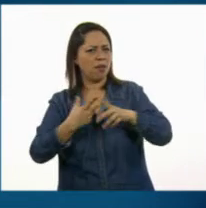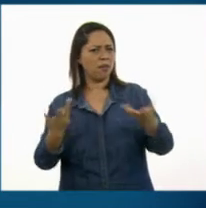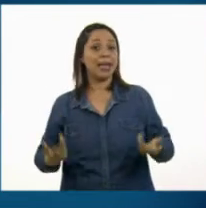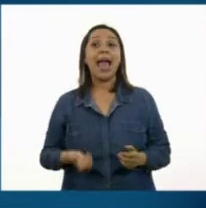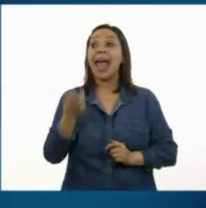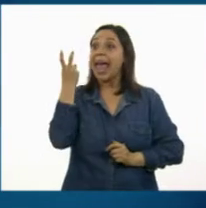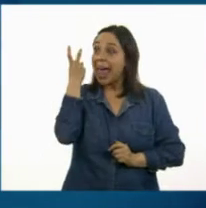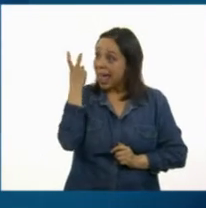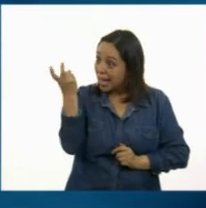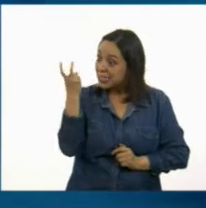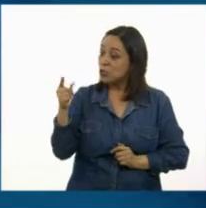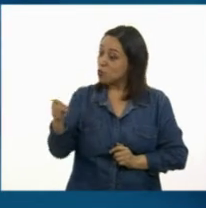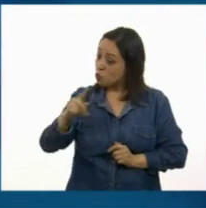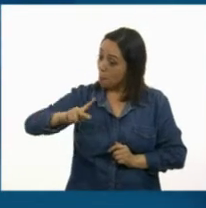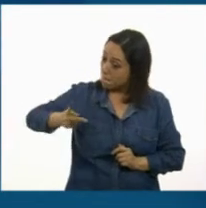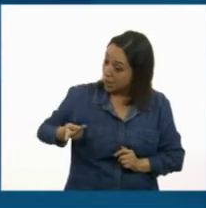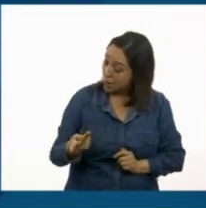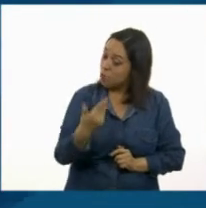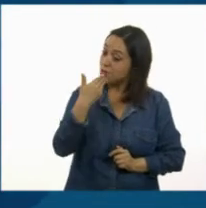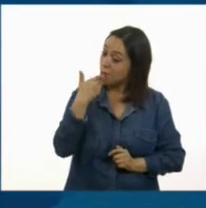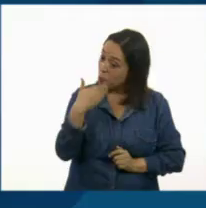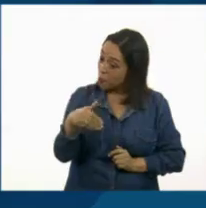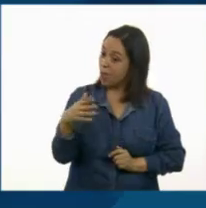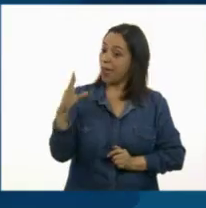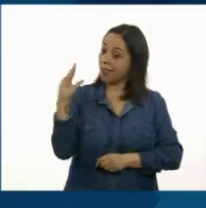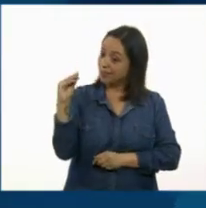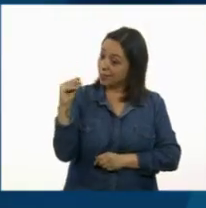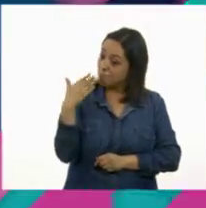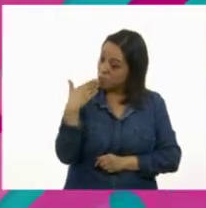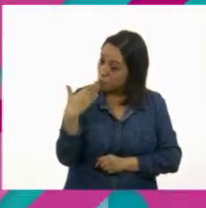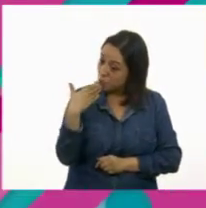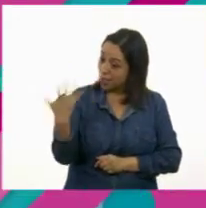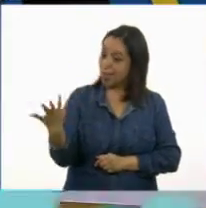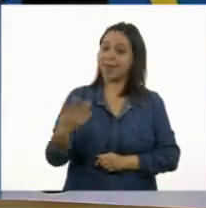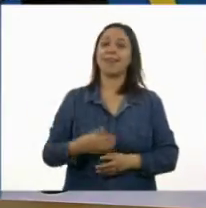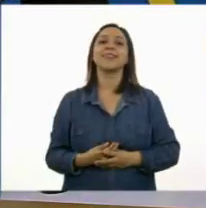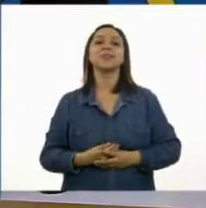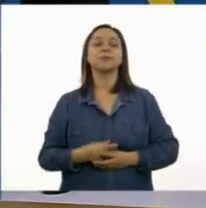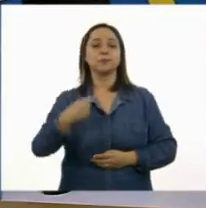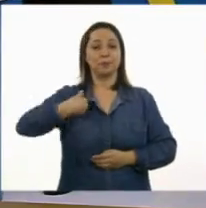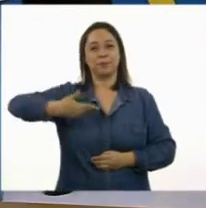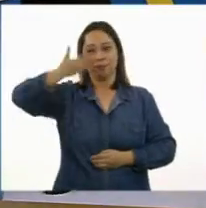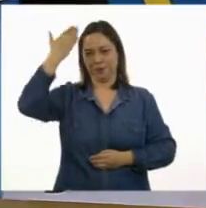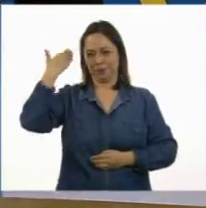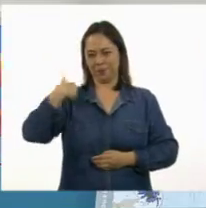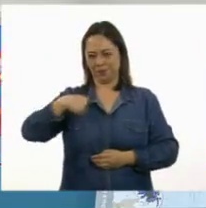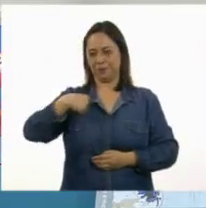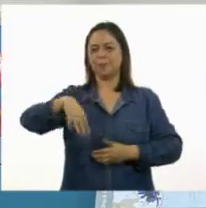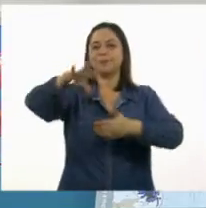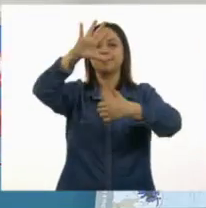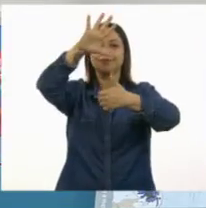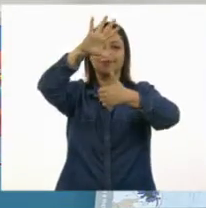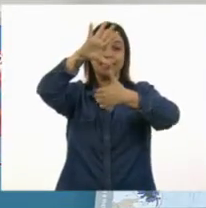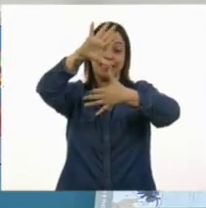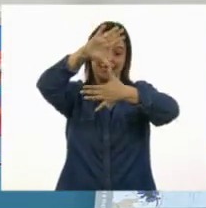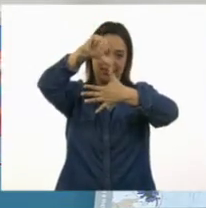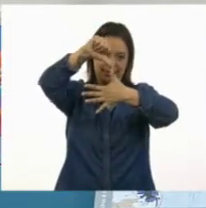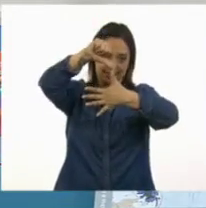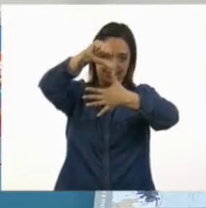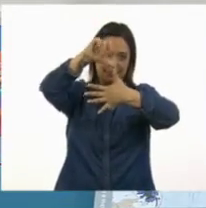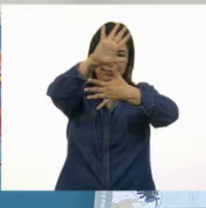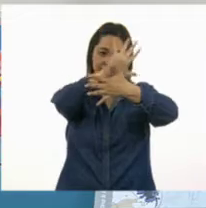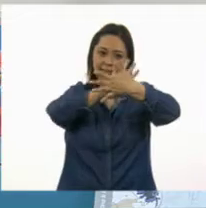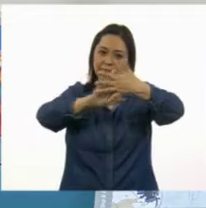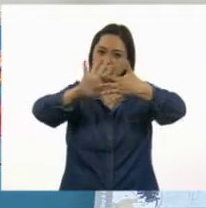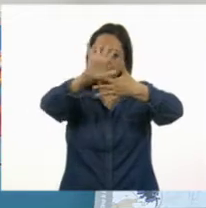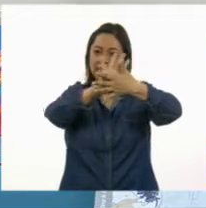una excelente pregunta, Ton. Como hemos dicho, aunque América del Sur no se encuentra